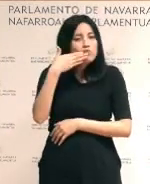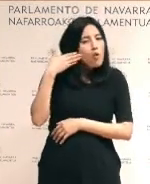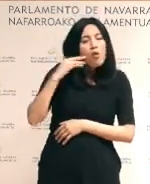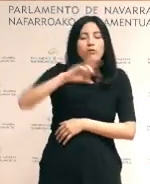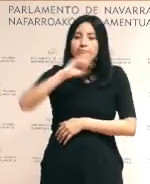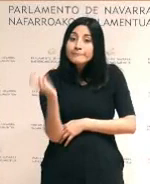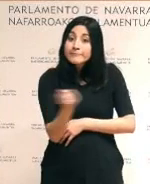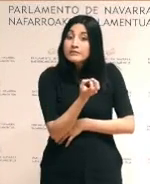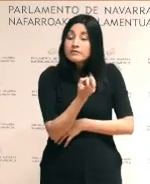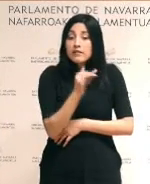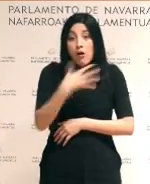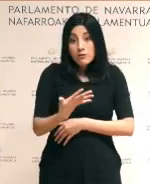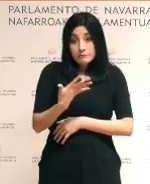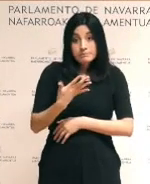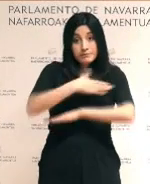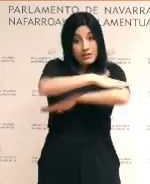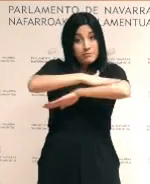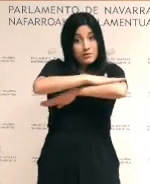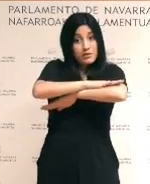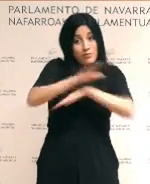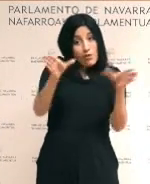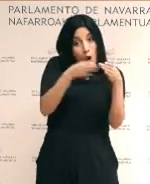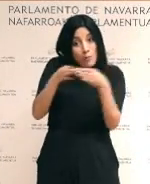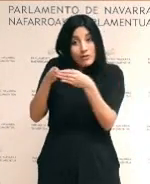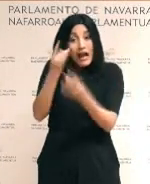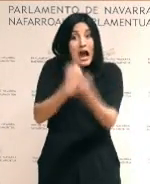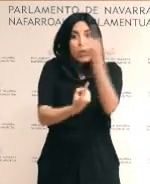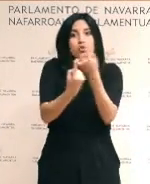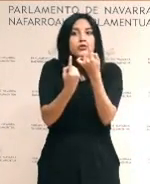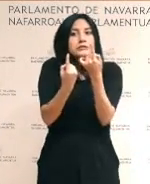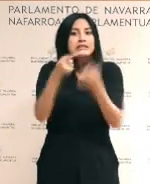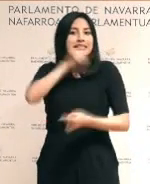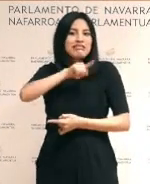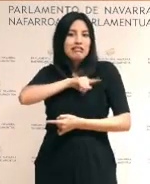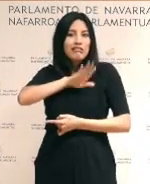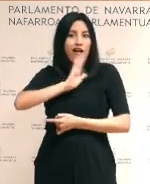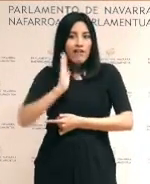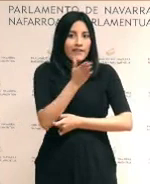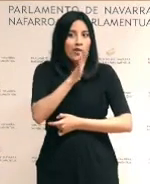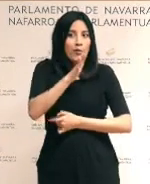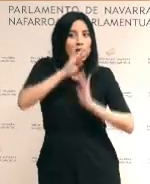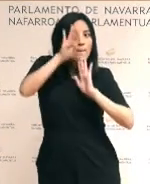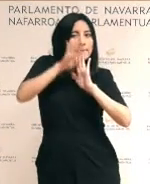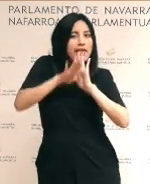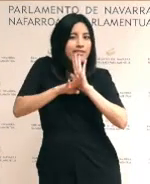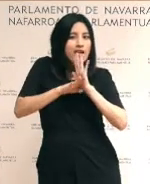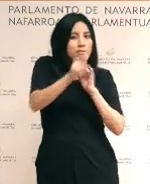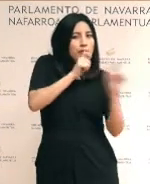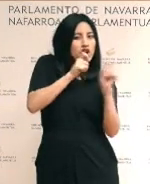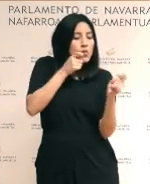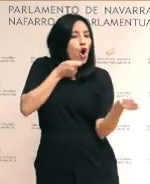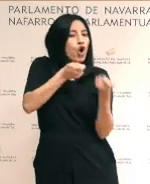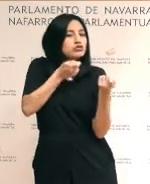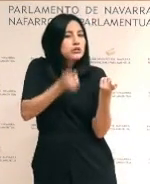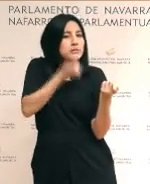hay partidos hoy en el Gobierno, casualmente los que se están sintiendo atacados, que quieren aprobar más medidas para controlar al periodismo. No se